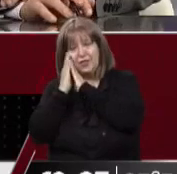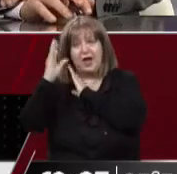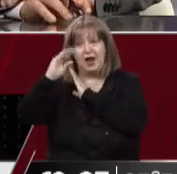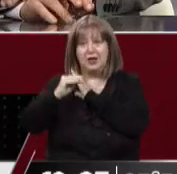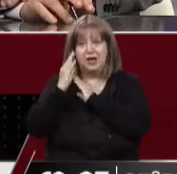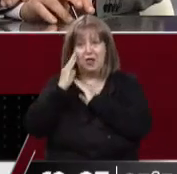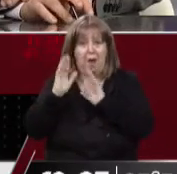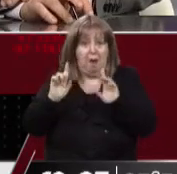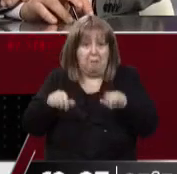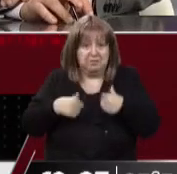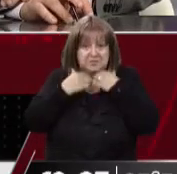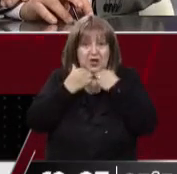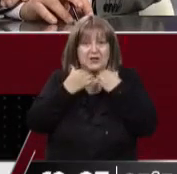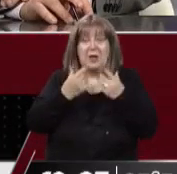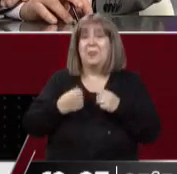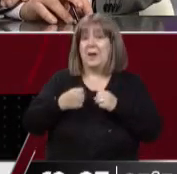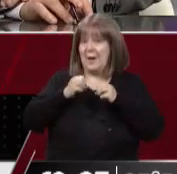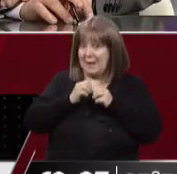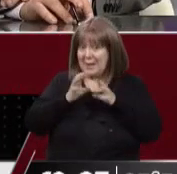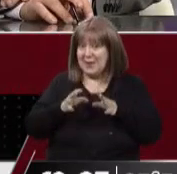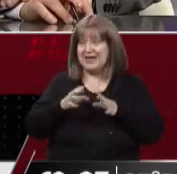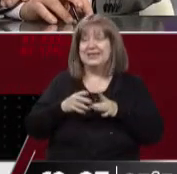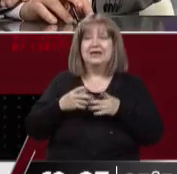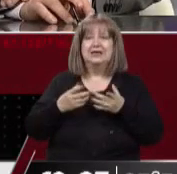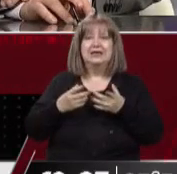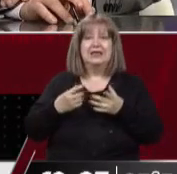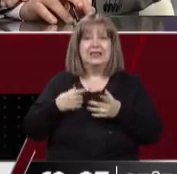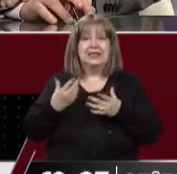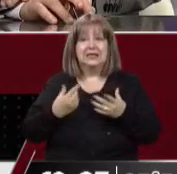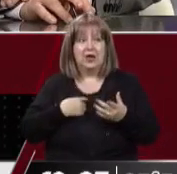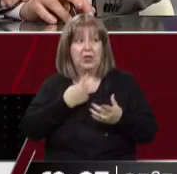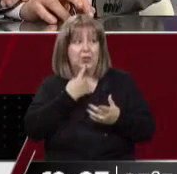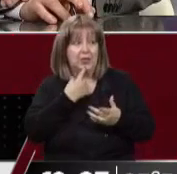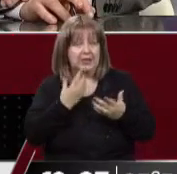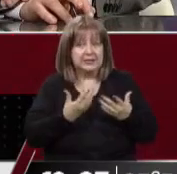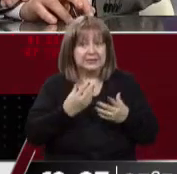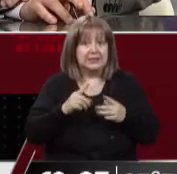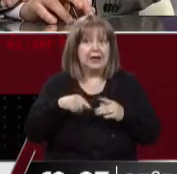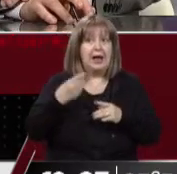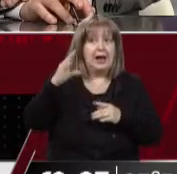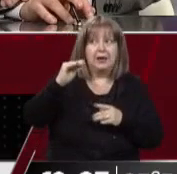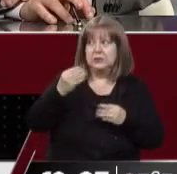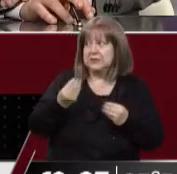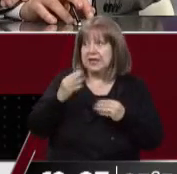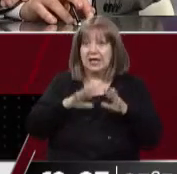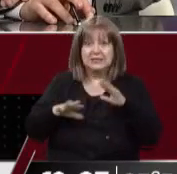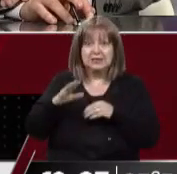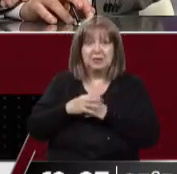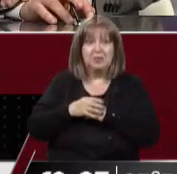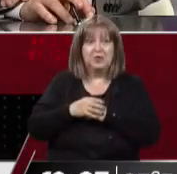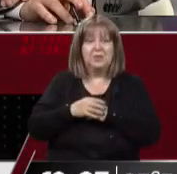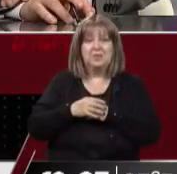noche? Al principio, cuando uno recién lo empieza a hacer, es como que se siente inseguro y le da un poco de miedo porque decís, che,